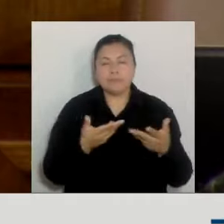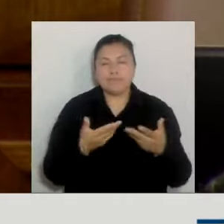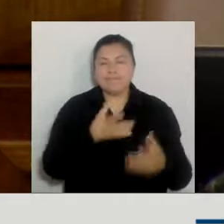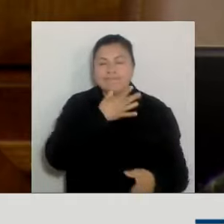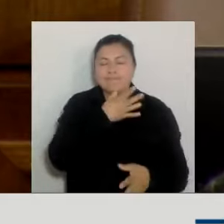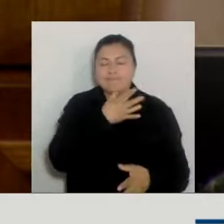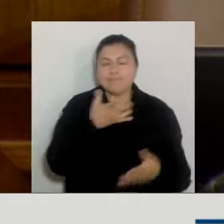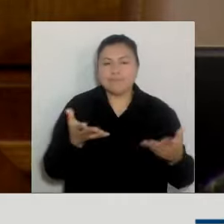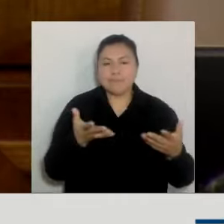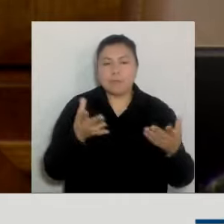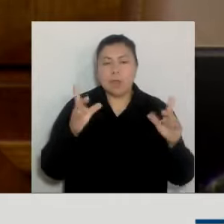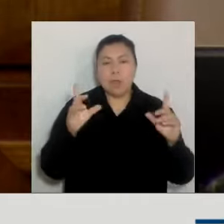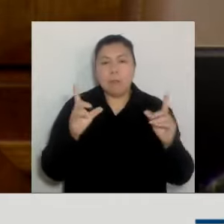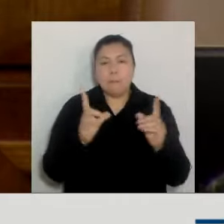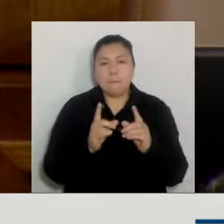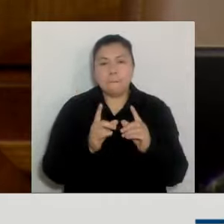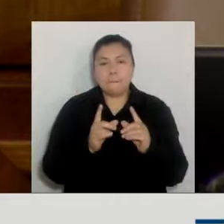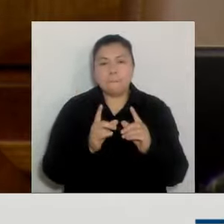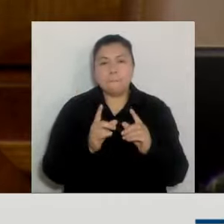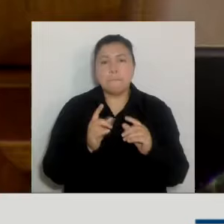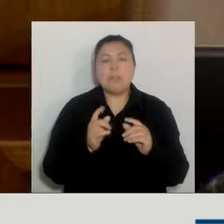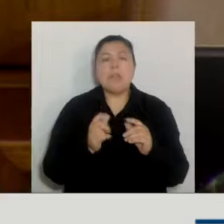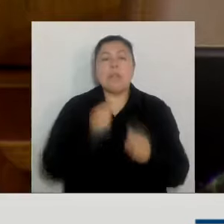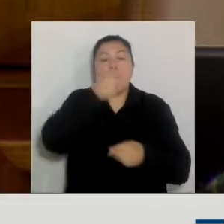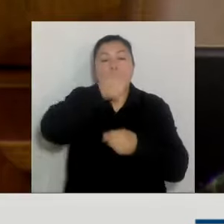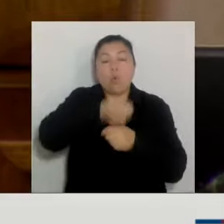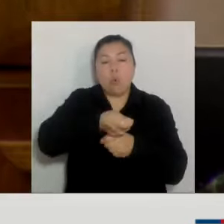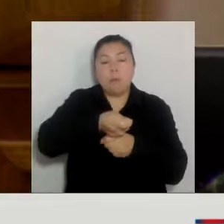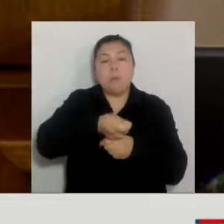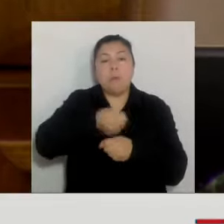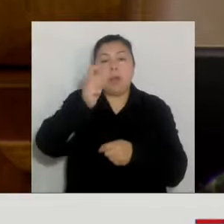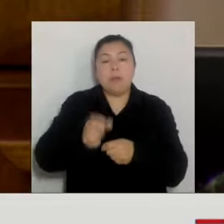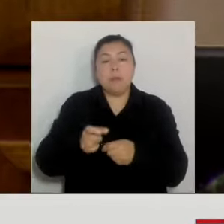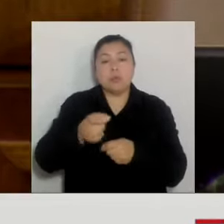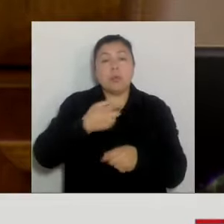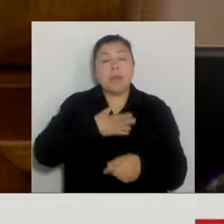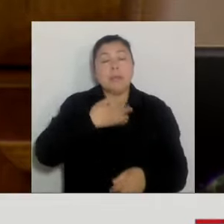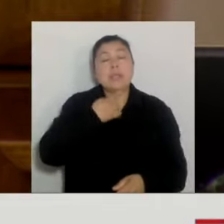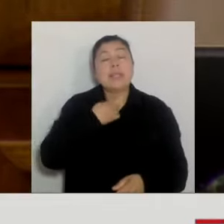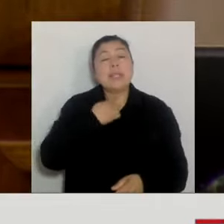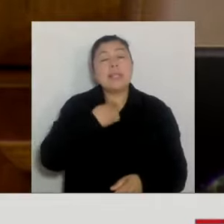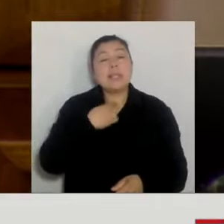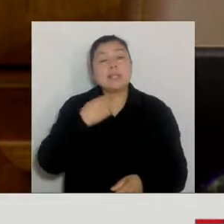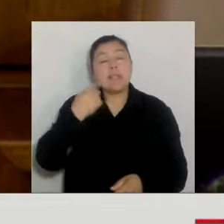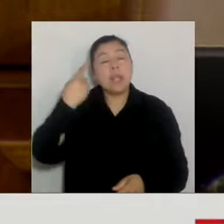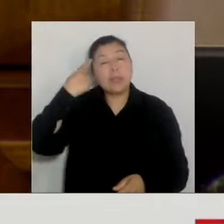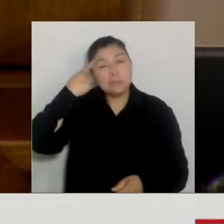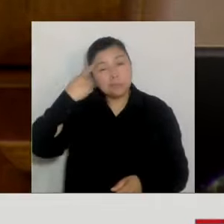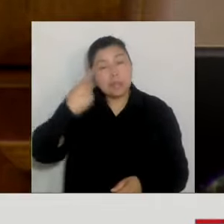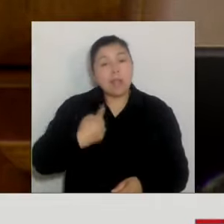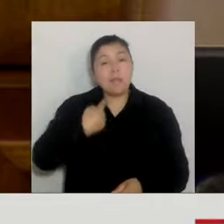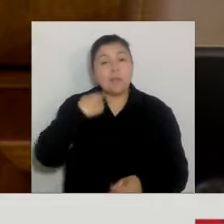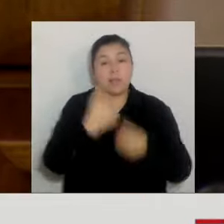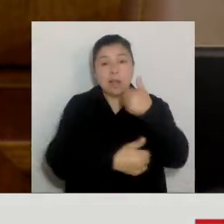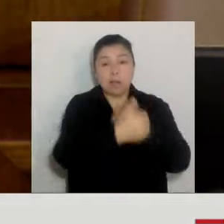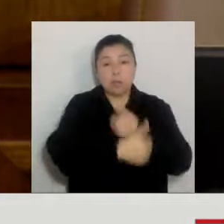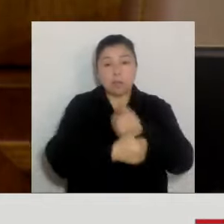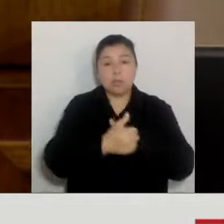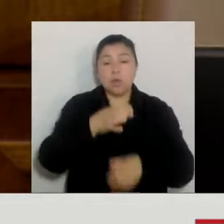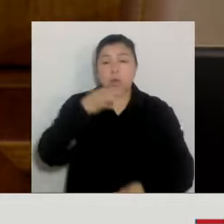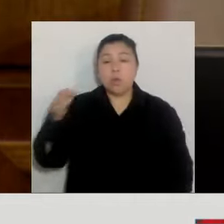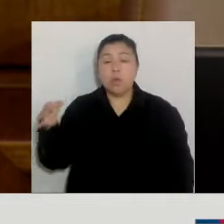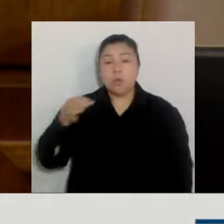reducir la capacidad del consumidor y en el fondo hay un interés a mi juicio de afectar la competencia lo que decía por su intermedio